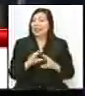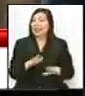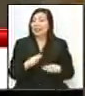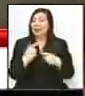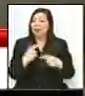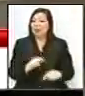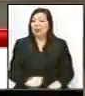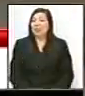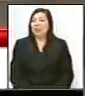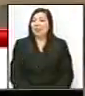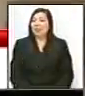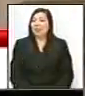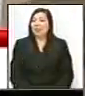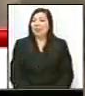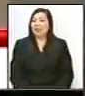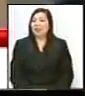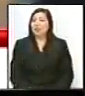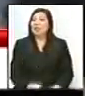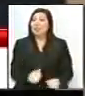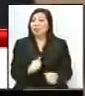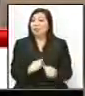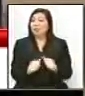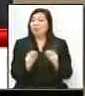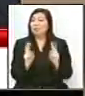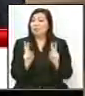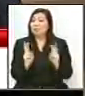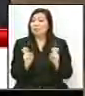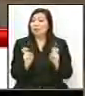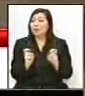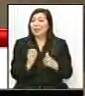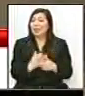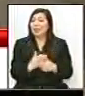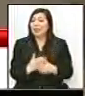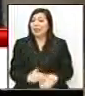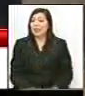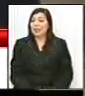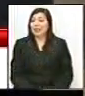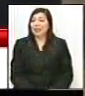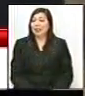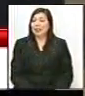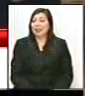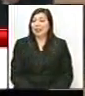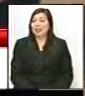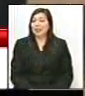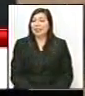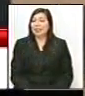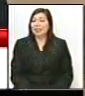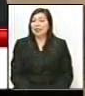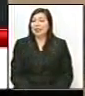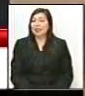Pasos Perdidos. Se ha referido a numerosos temas, entre ellos el referido al,